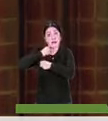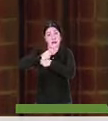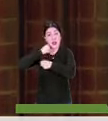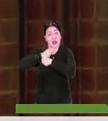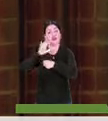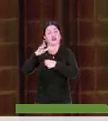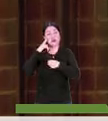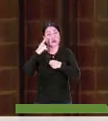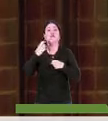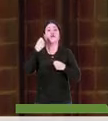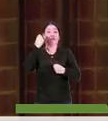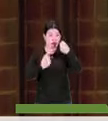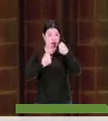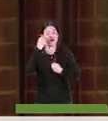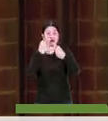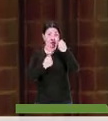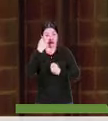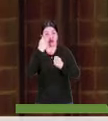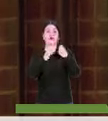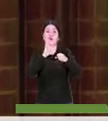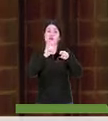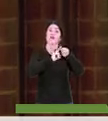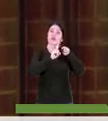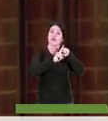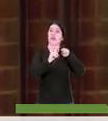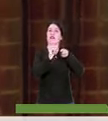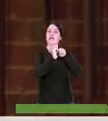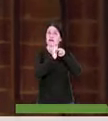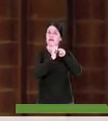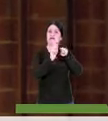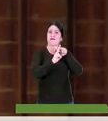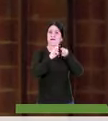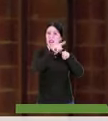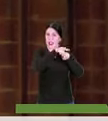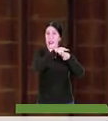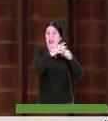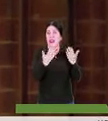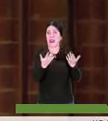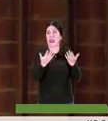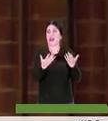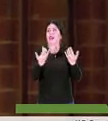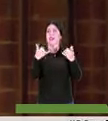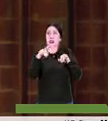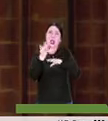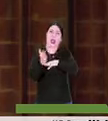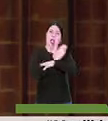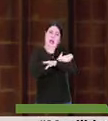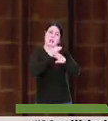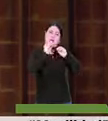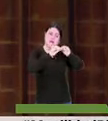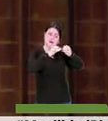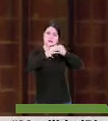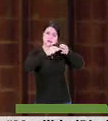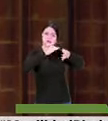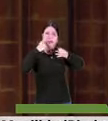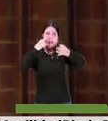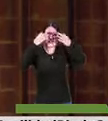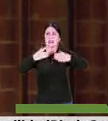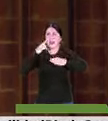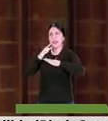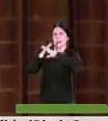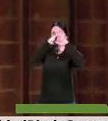conductores del sistema integrado de transporte público zonal, y estos fueron capacitados en los distintos componentes de seguridad vial,